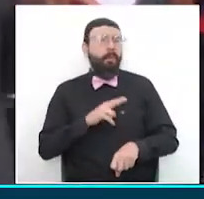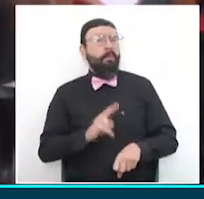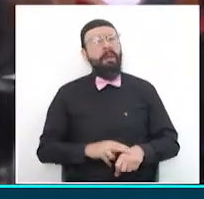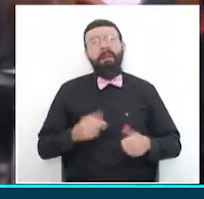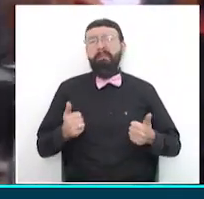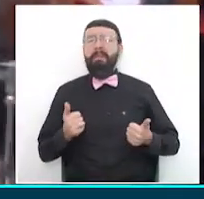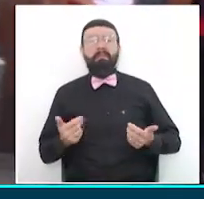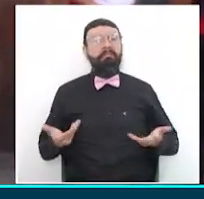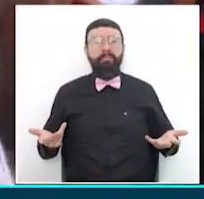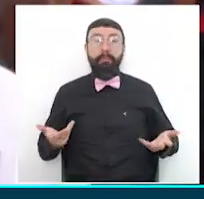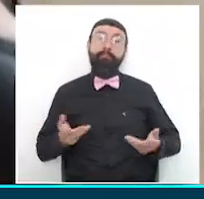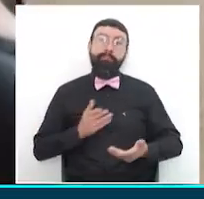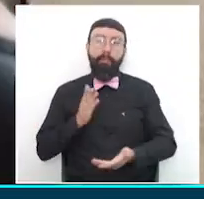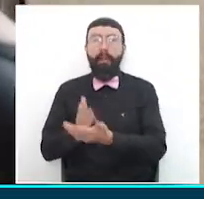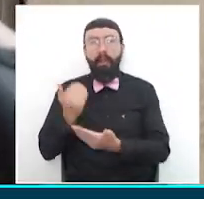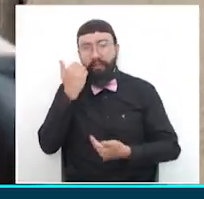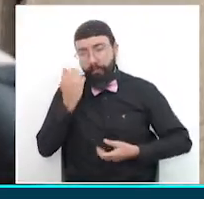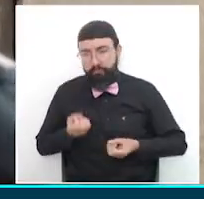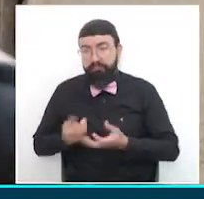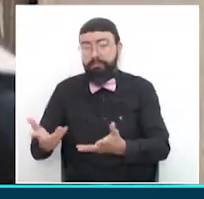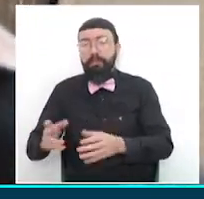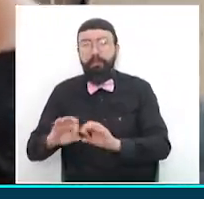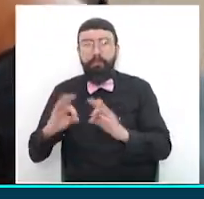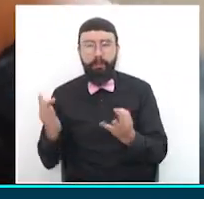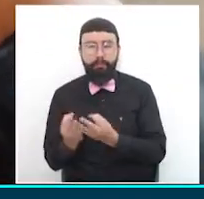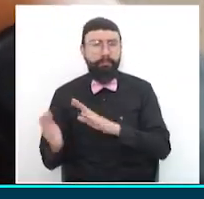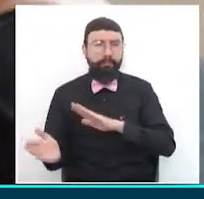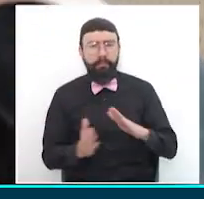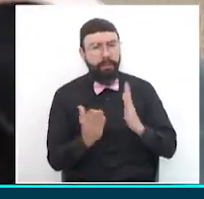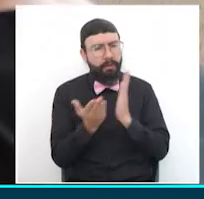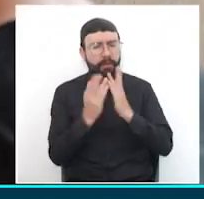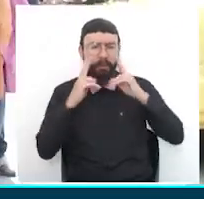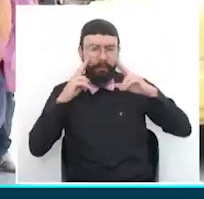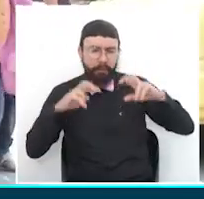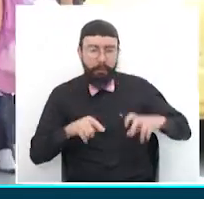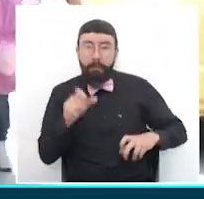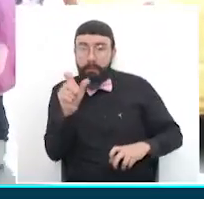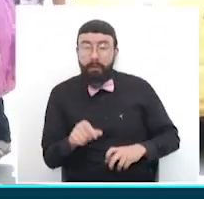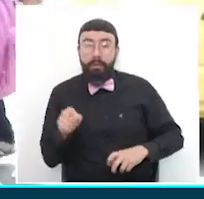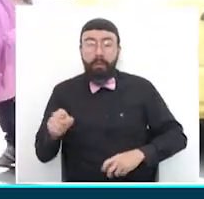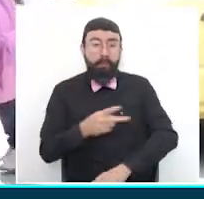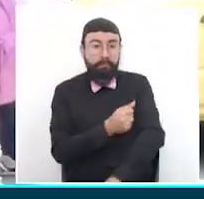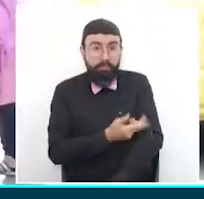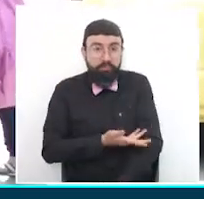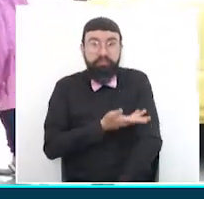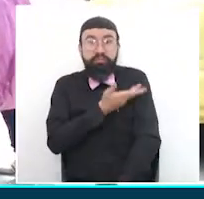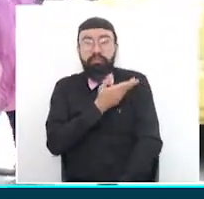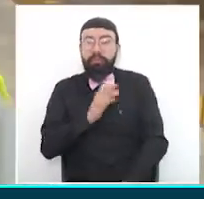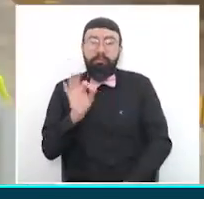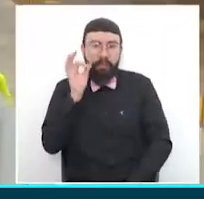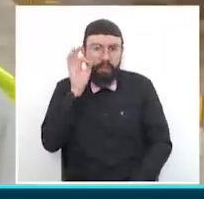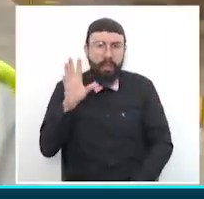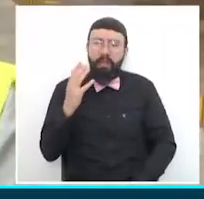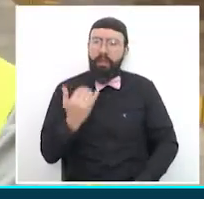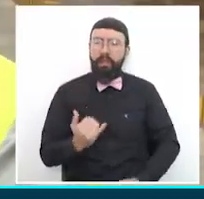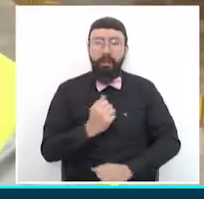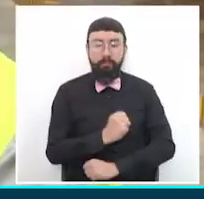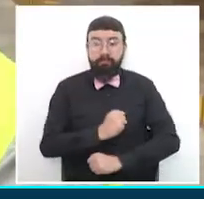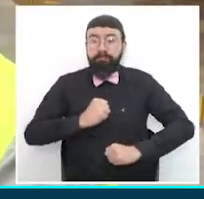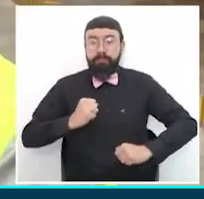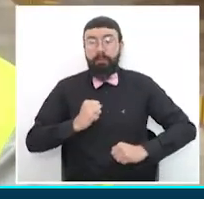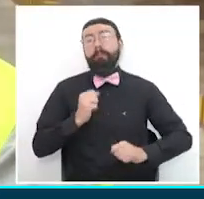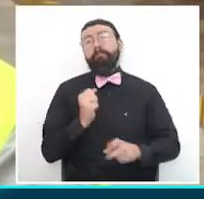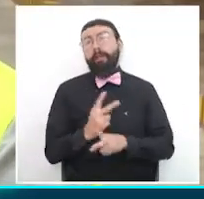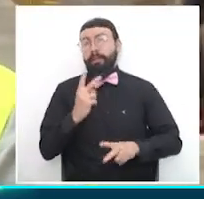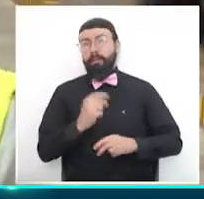cuarentena. También se estudia por parte de la Secretaría de Salud que las personas con comorbilidades no puedan salir a la calle. Ellos lógicamente llevarán la infección a la